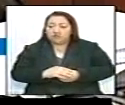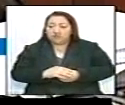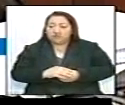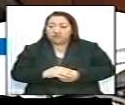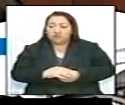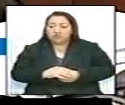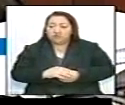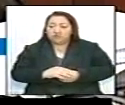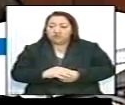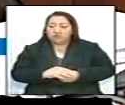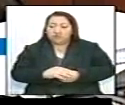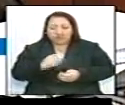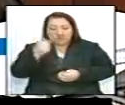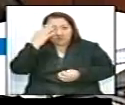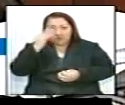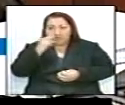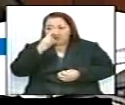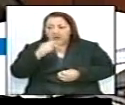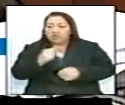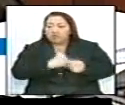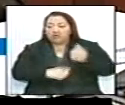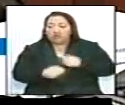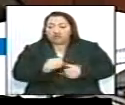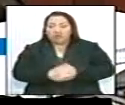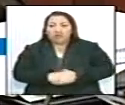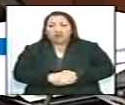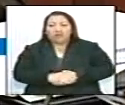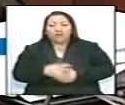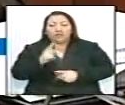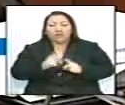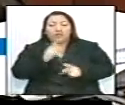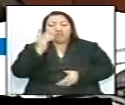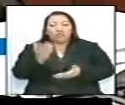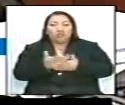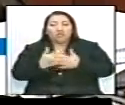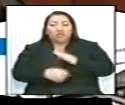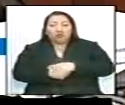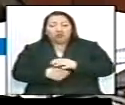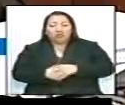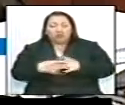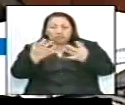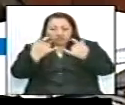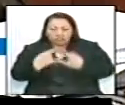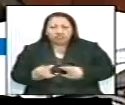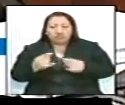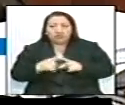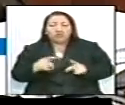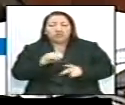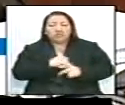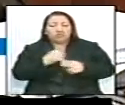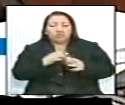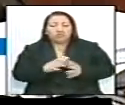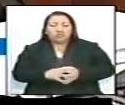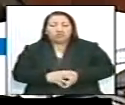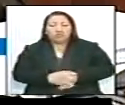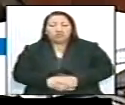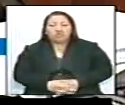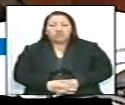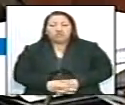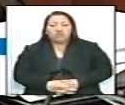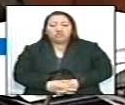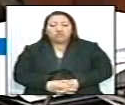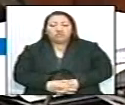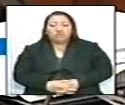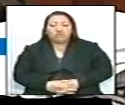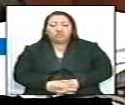Sí, sabemos, claro, porque el Perú está sufriendo de alta corrupción enquistada en todas las entidades públicas. Razón